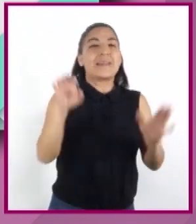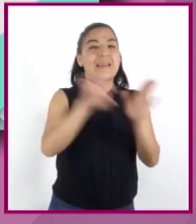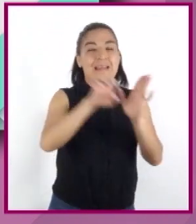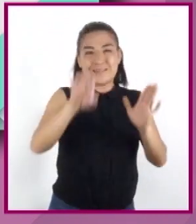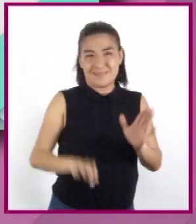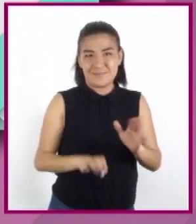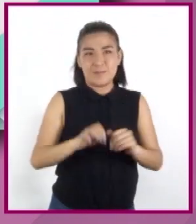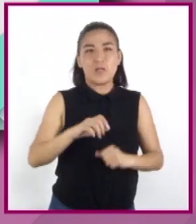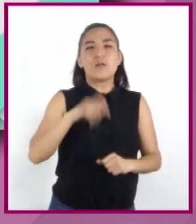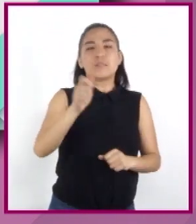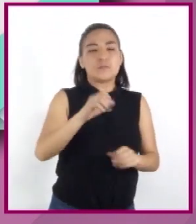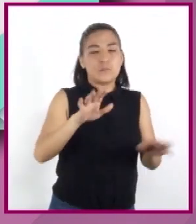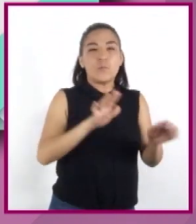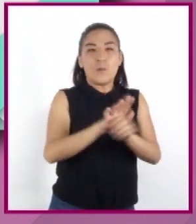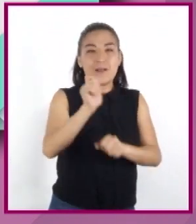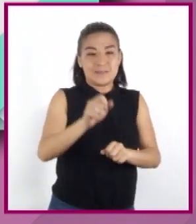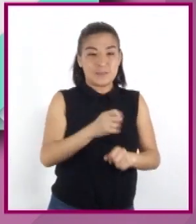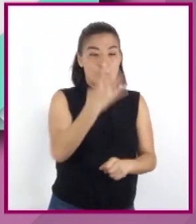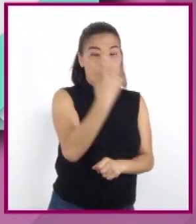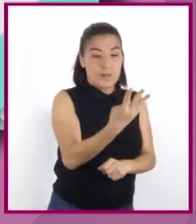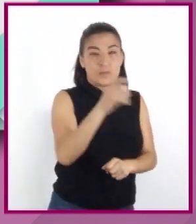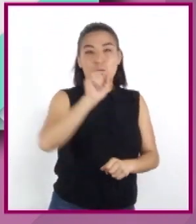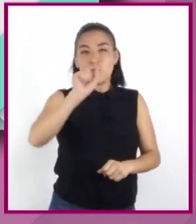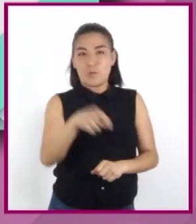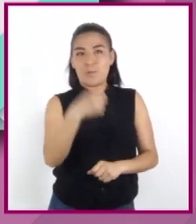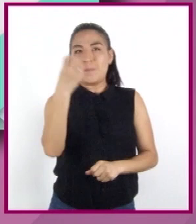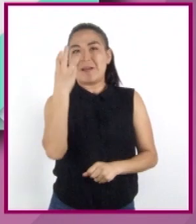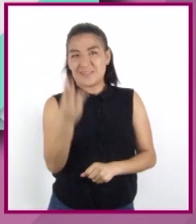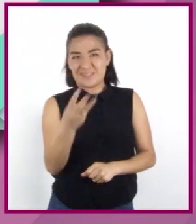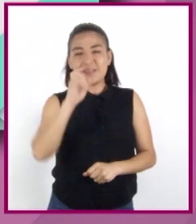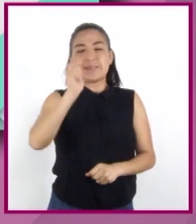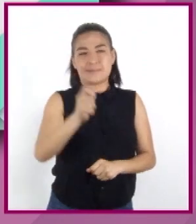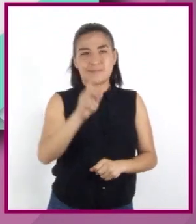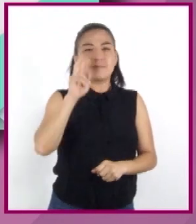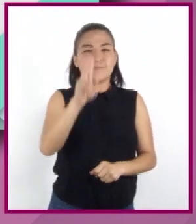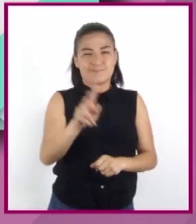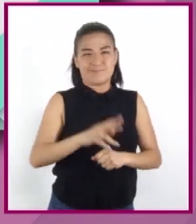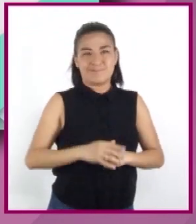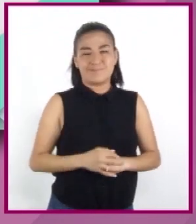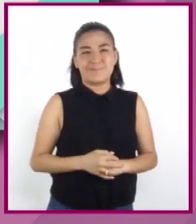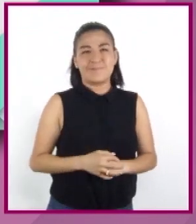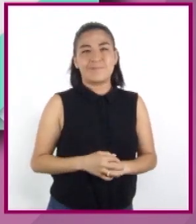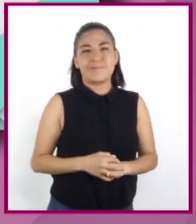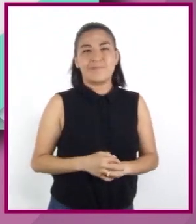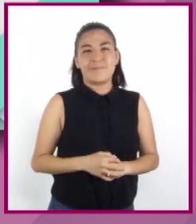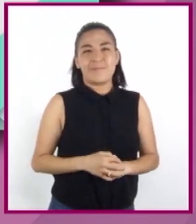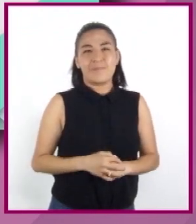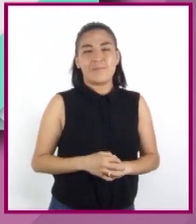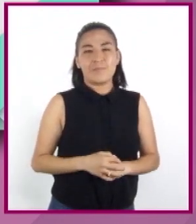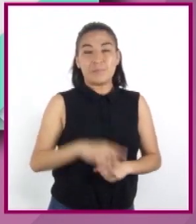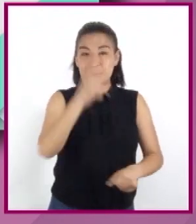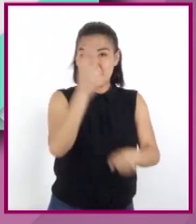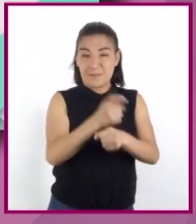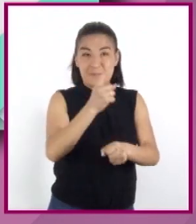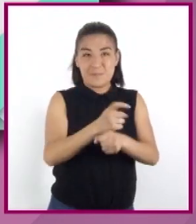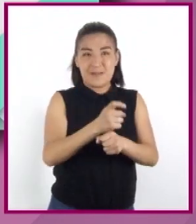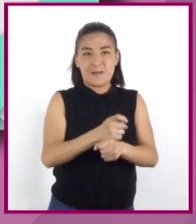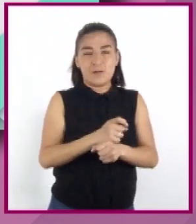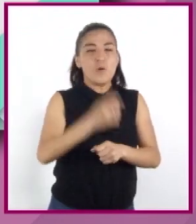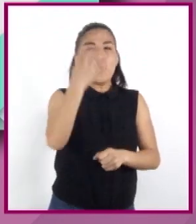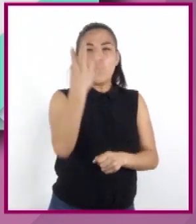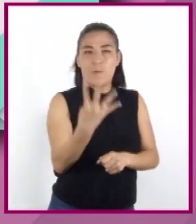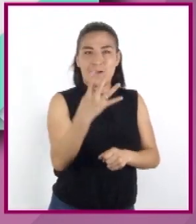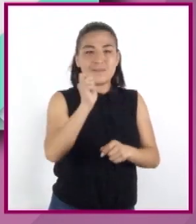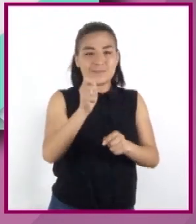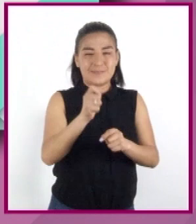ejemplo, la coordenada 4,3 queda ubicada de la siguiente manera. Ubicamos primero el 4 en